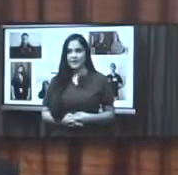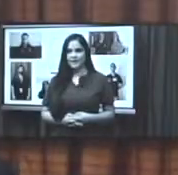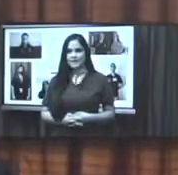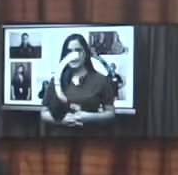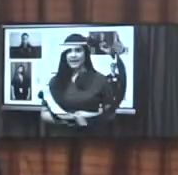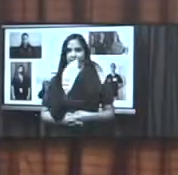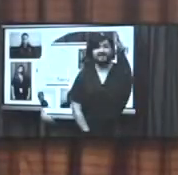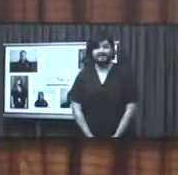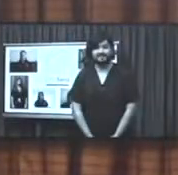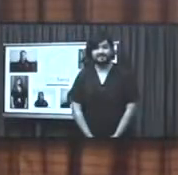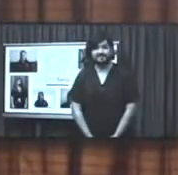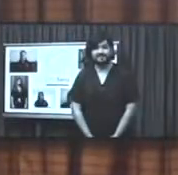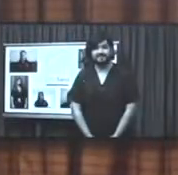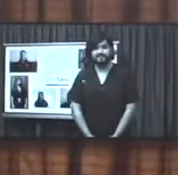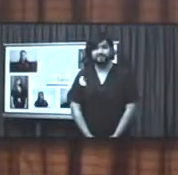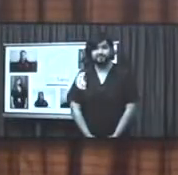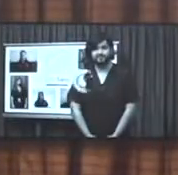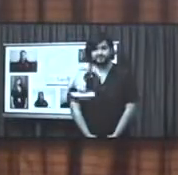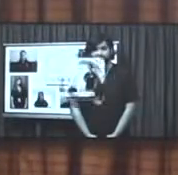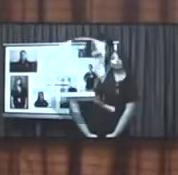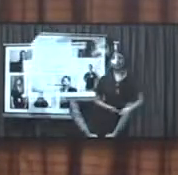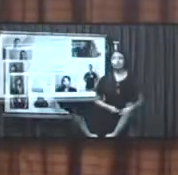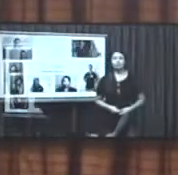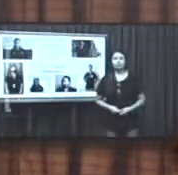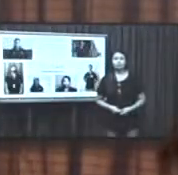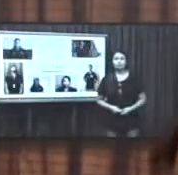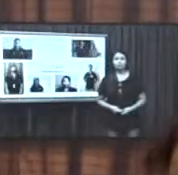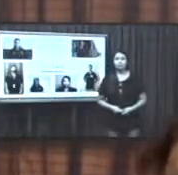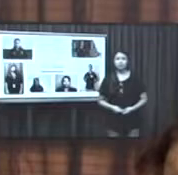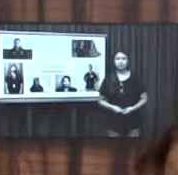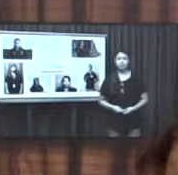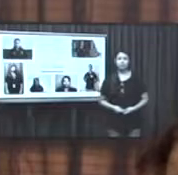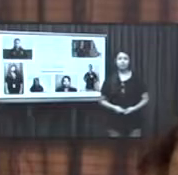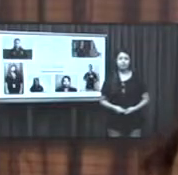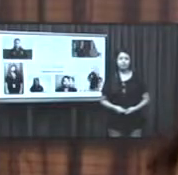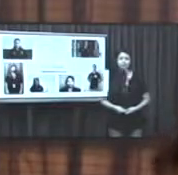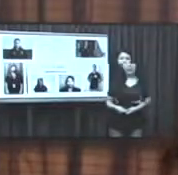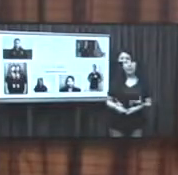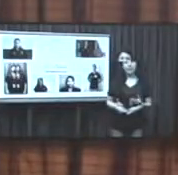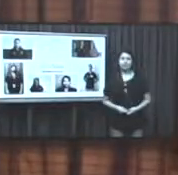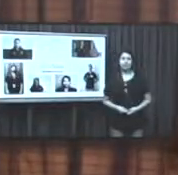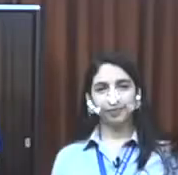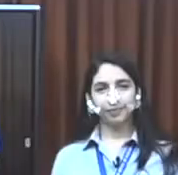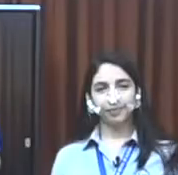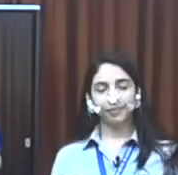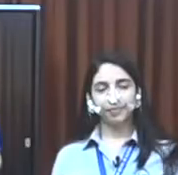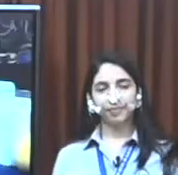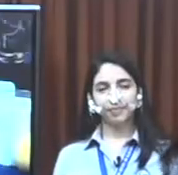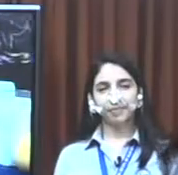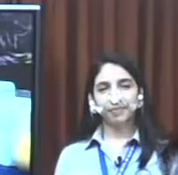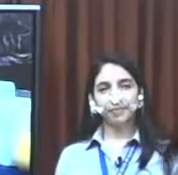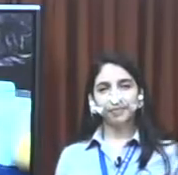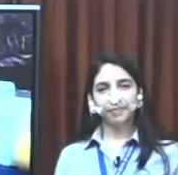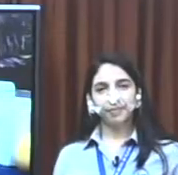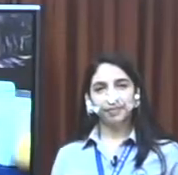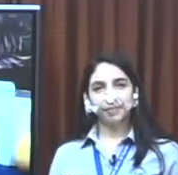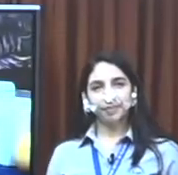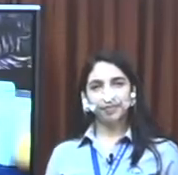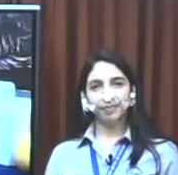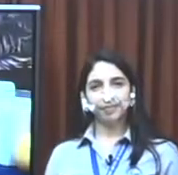Escuela España. Escuela España actualmente, sin lugar a dudas. Esta escuela dio inicio en nuestra comuna a la